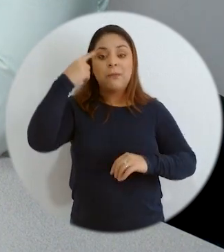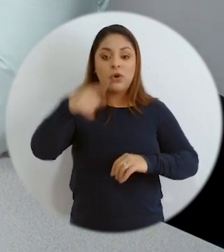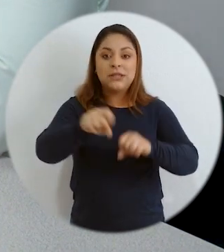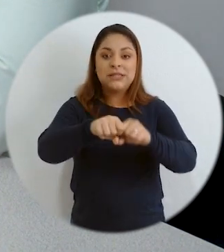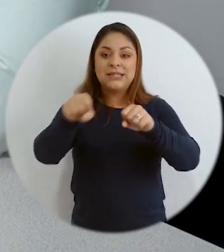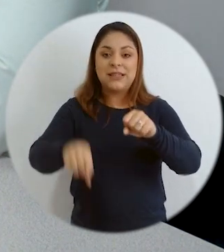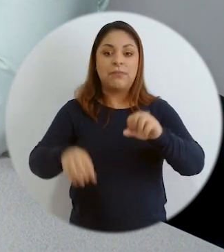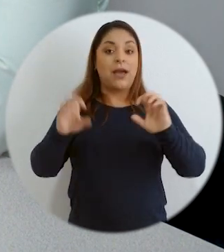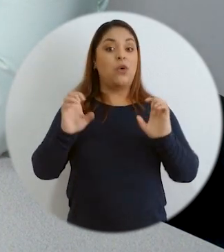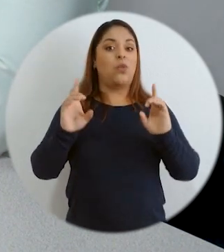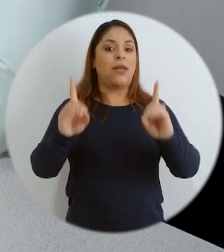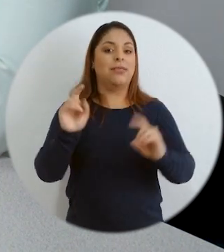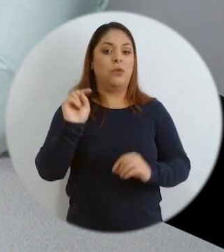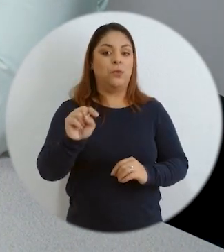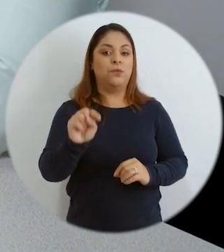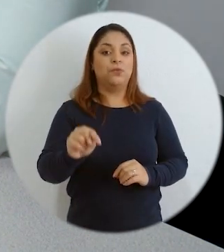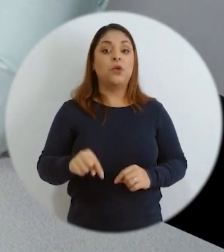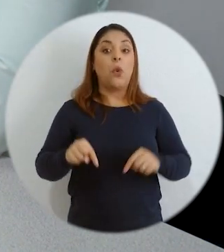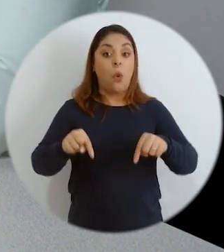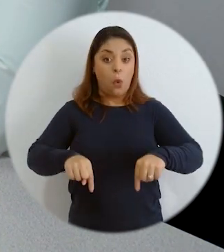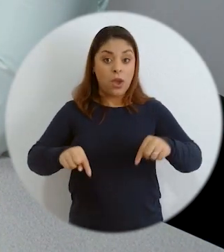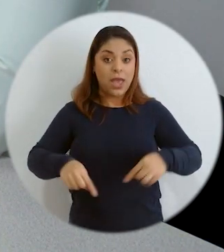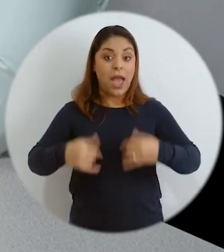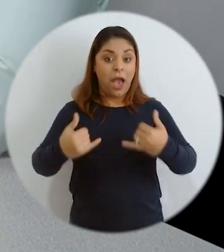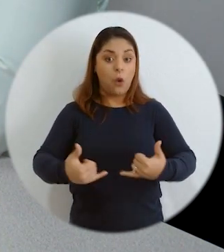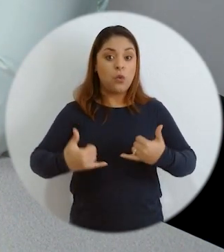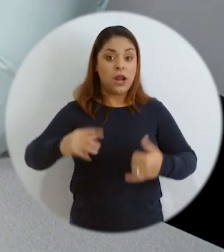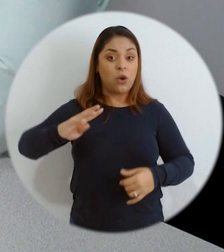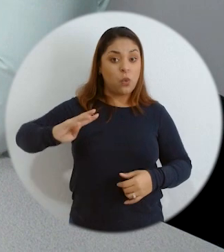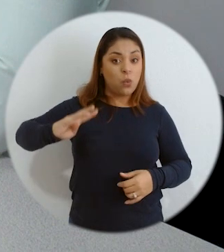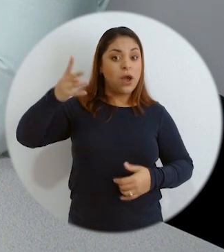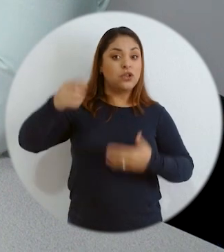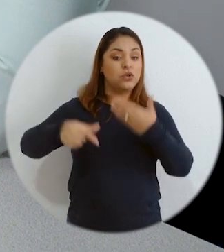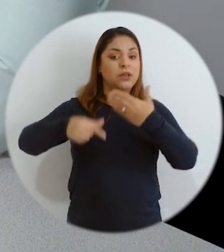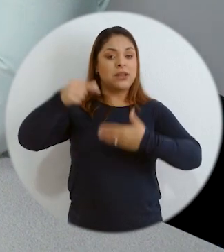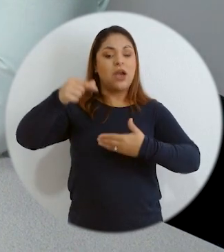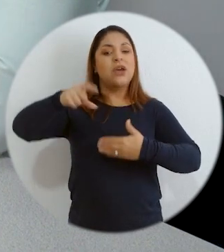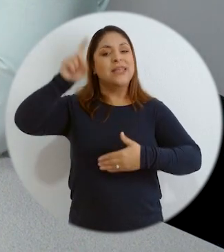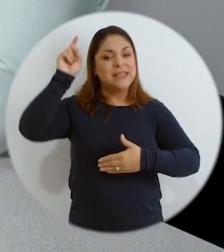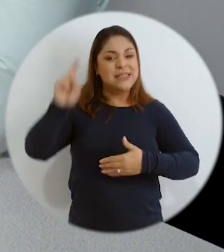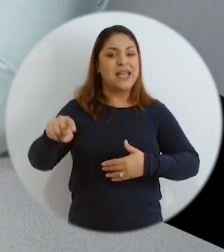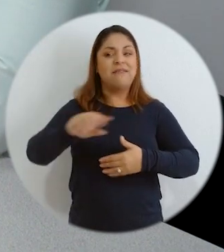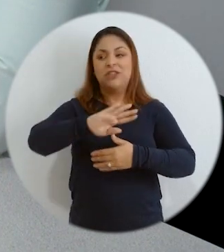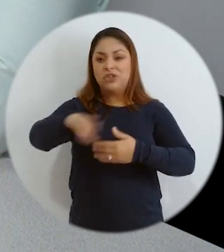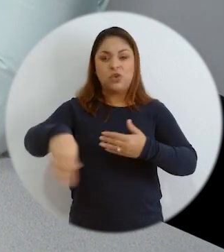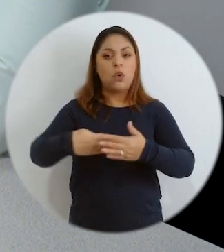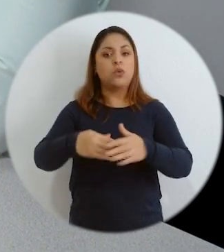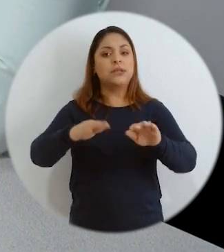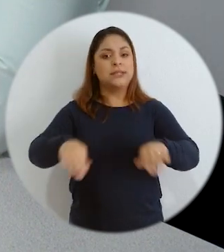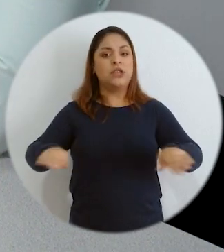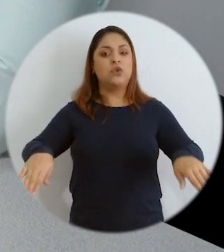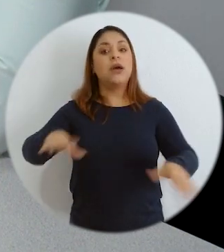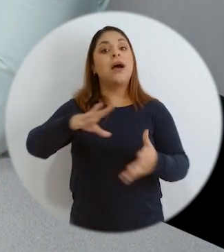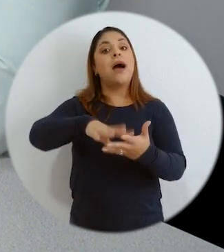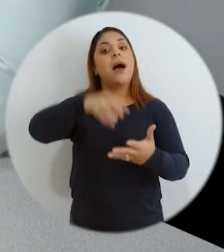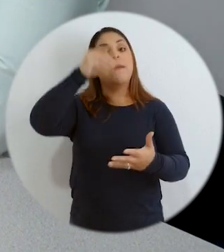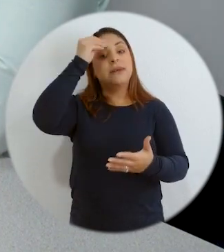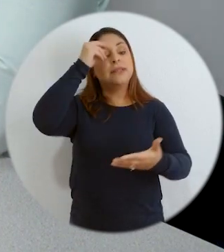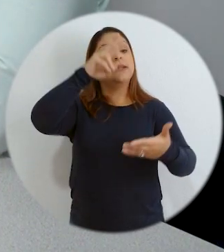otras razones, por su sistema educativo. Nuestro sistema educativo hoy, a cuarto grado, donde se supone que todo chico y chica debería